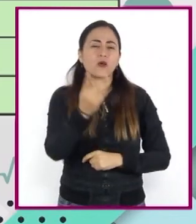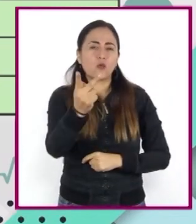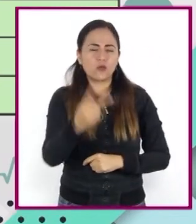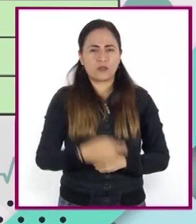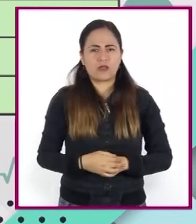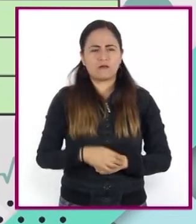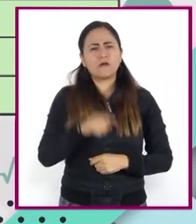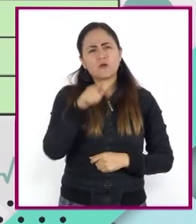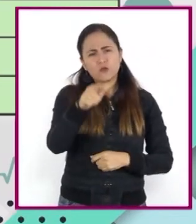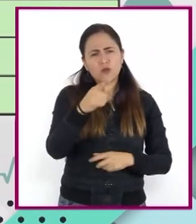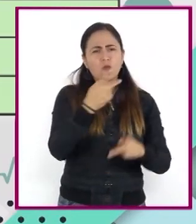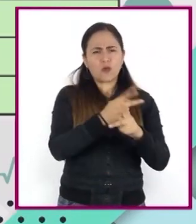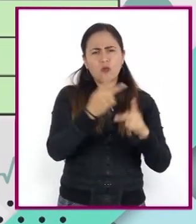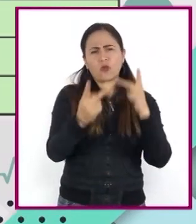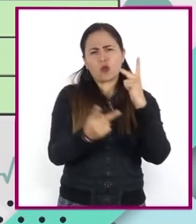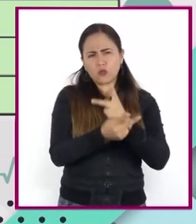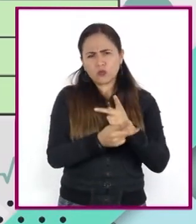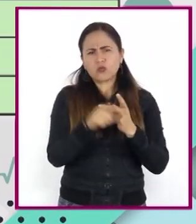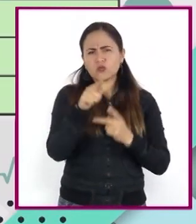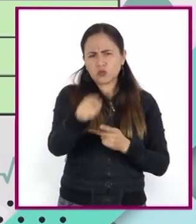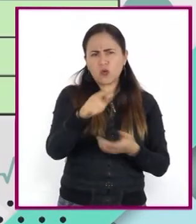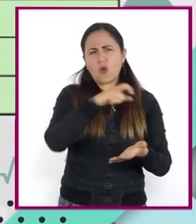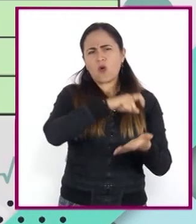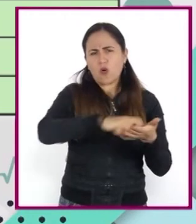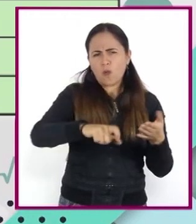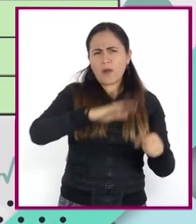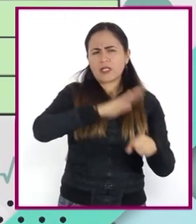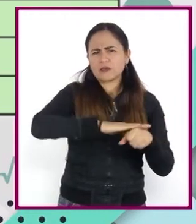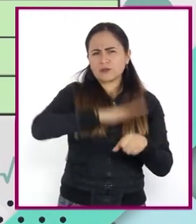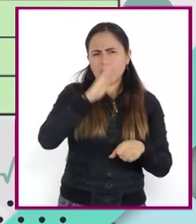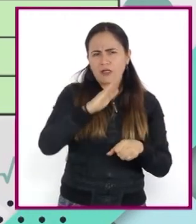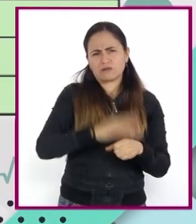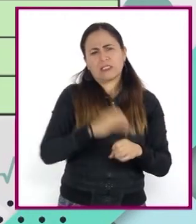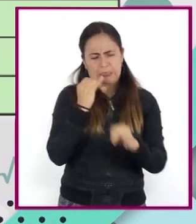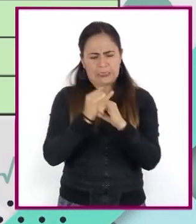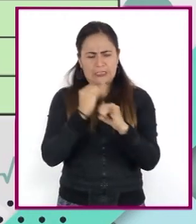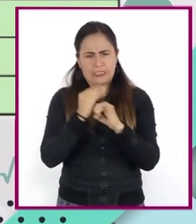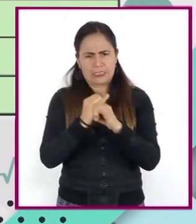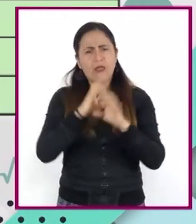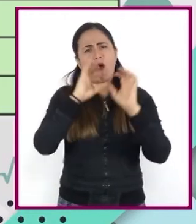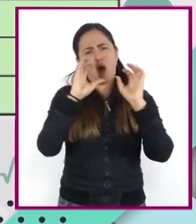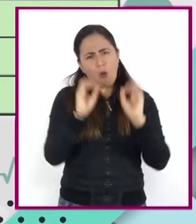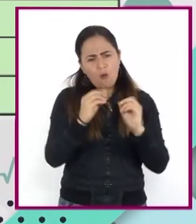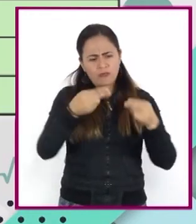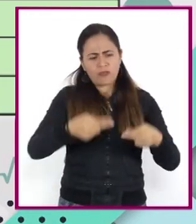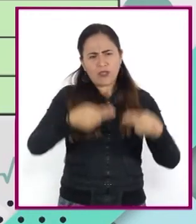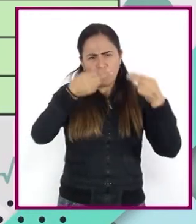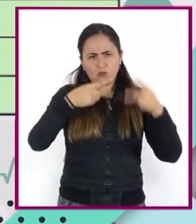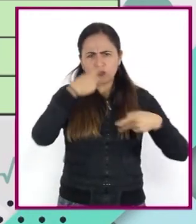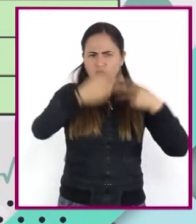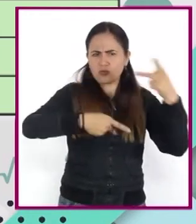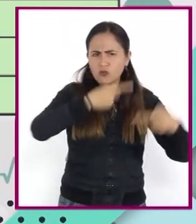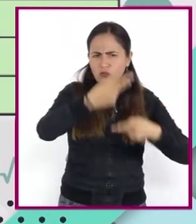siguientes productos compra más a través de Internet o directamente en alguna